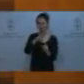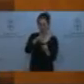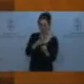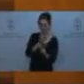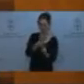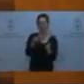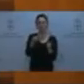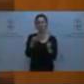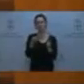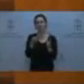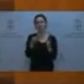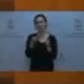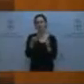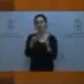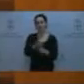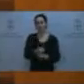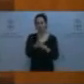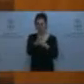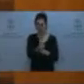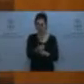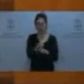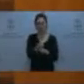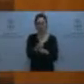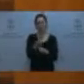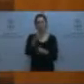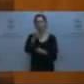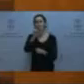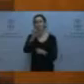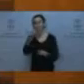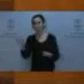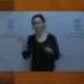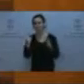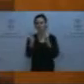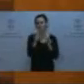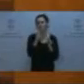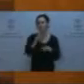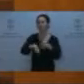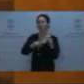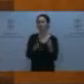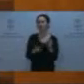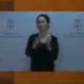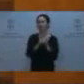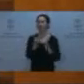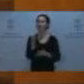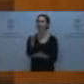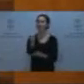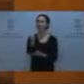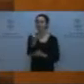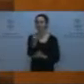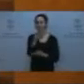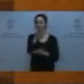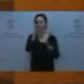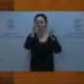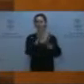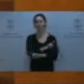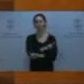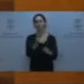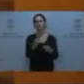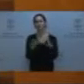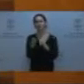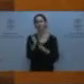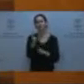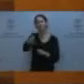citar algunos, en sus ayuntamientos apoyaron modificar la ley que ahora martillea con la prohibición de la comercialización de